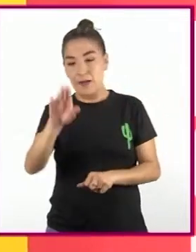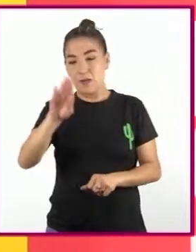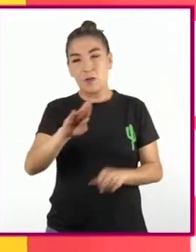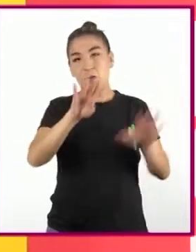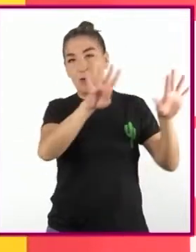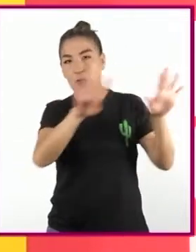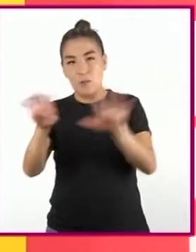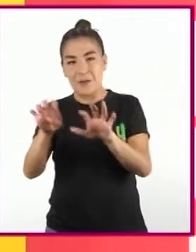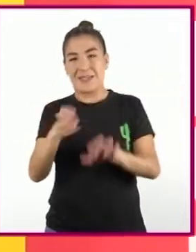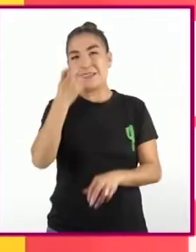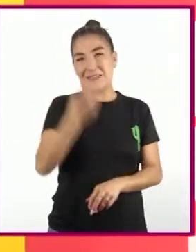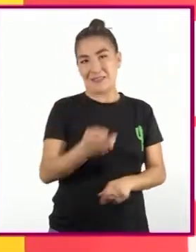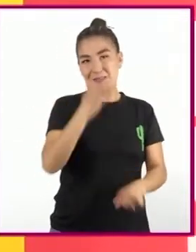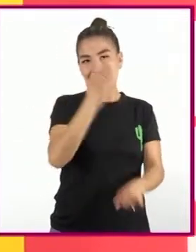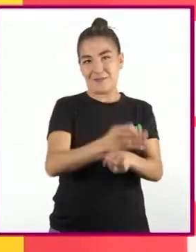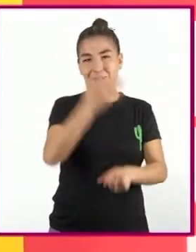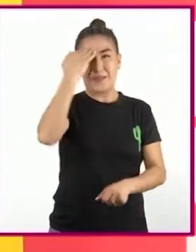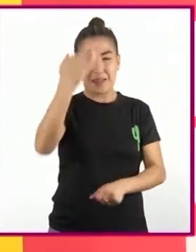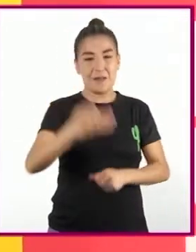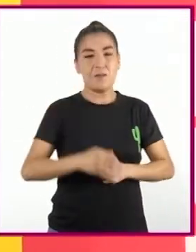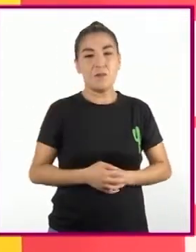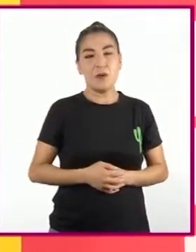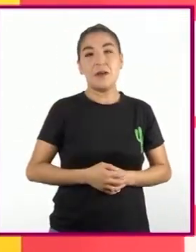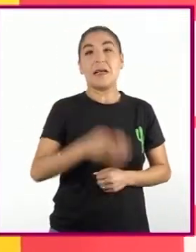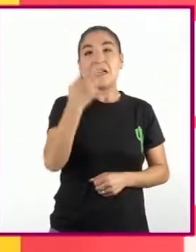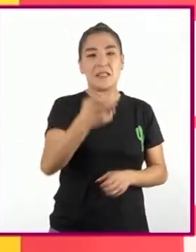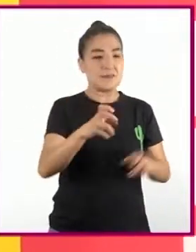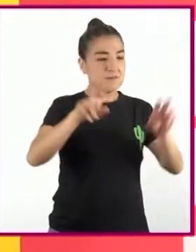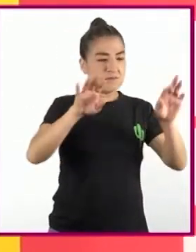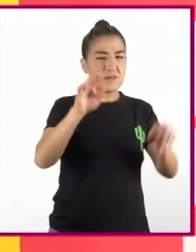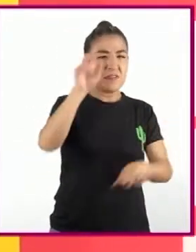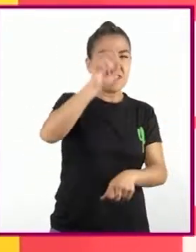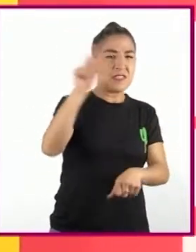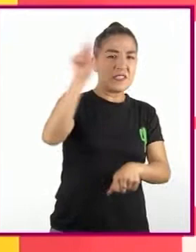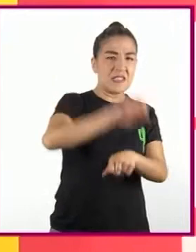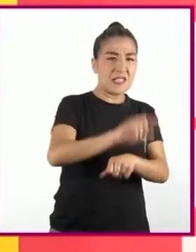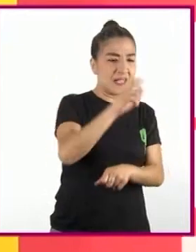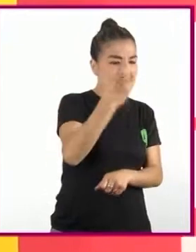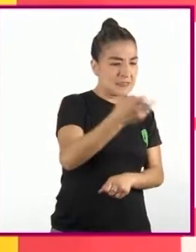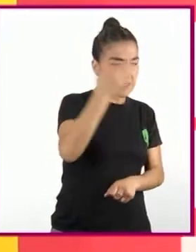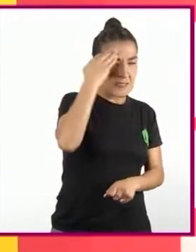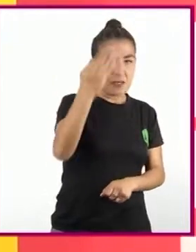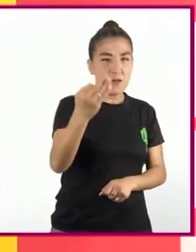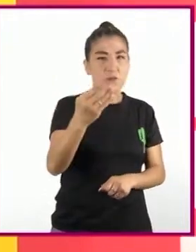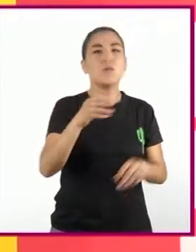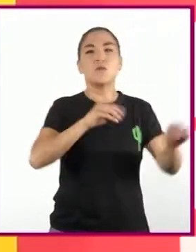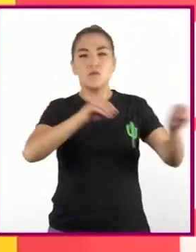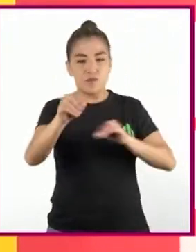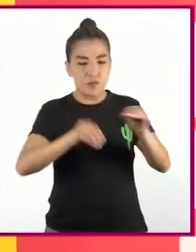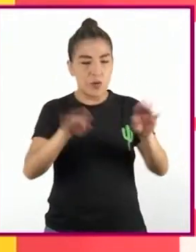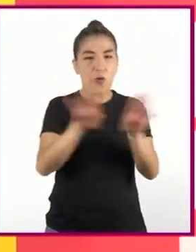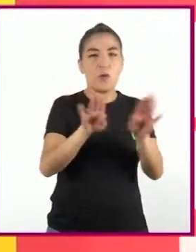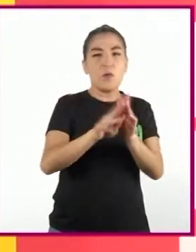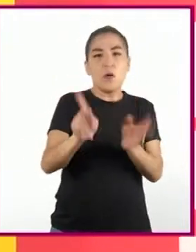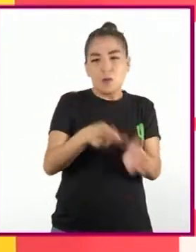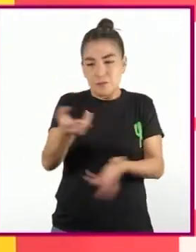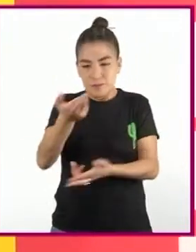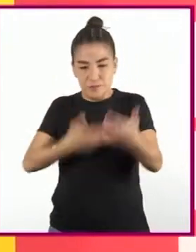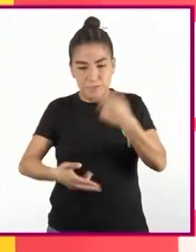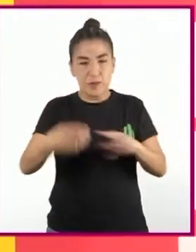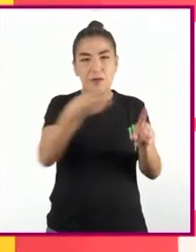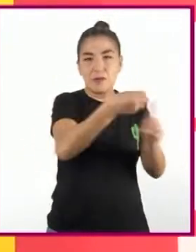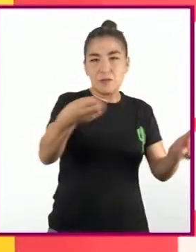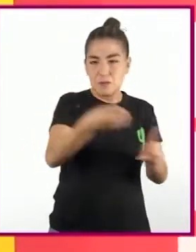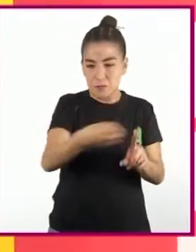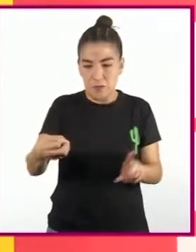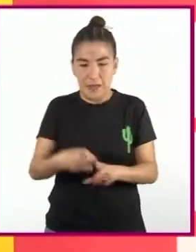de nuestra era. Los principales signos de este tiempo fueron la movilidad social, la reorganización de los asentamientos,